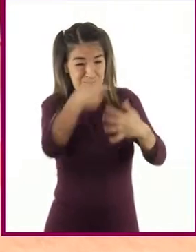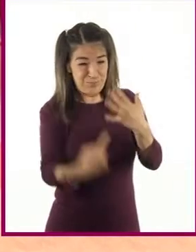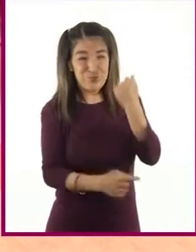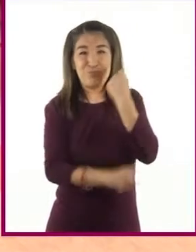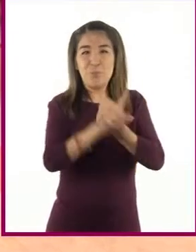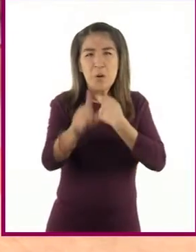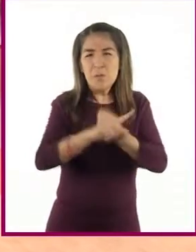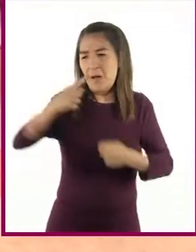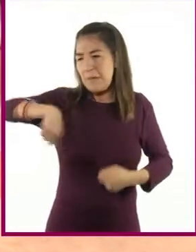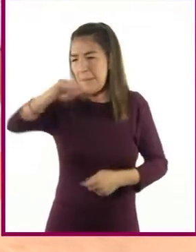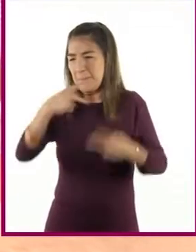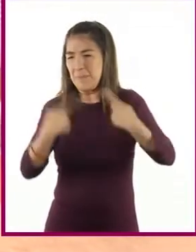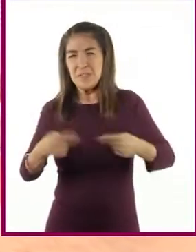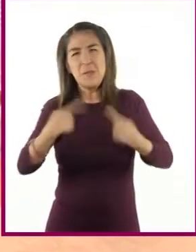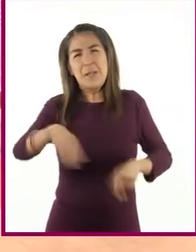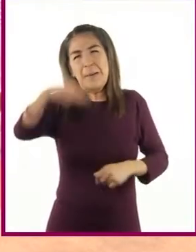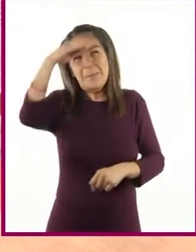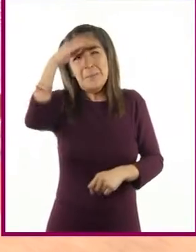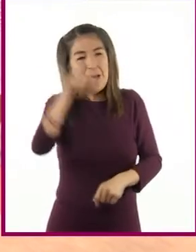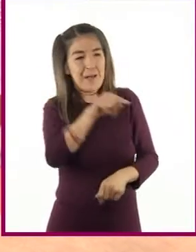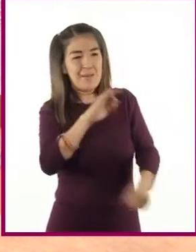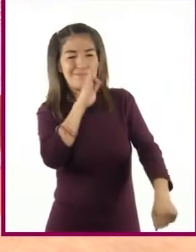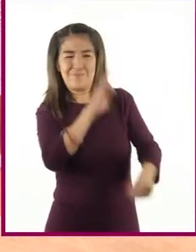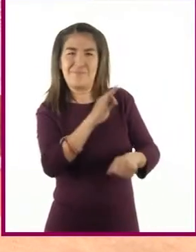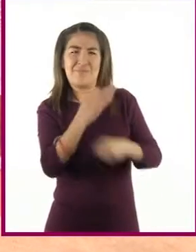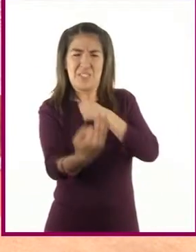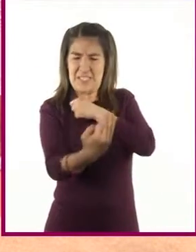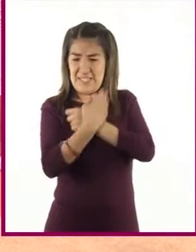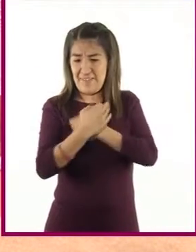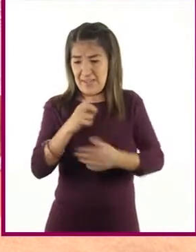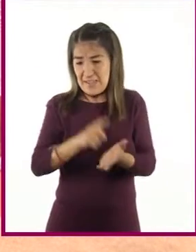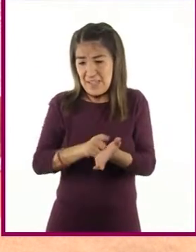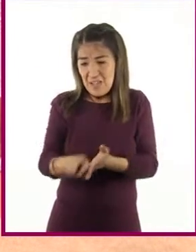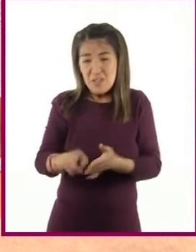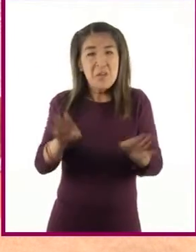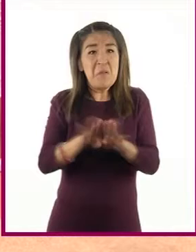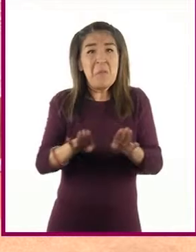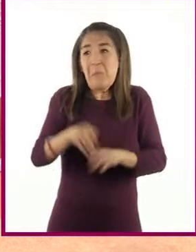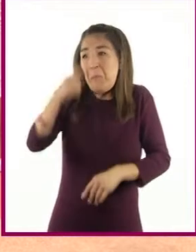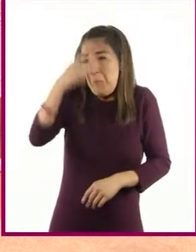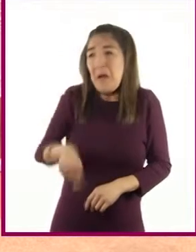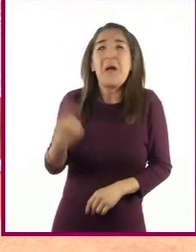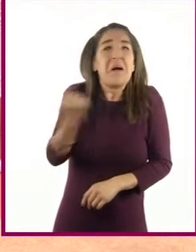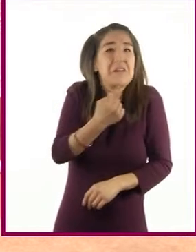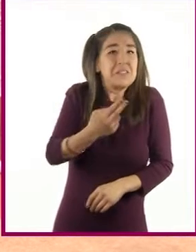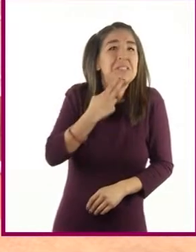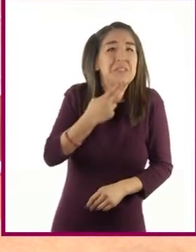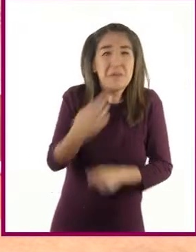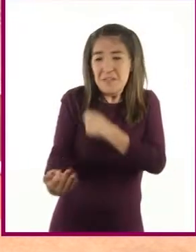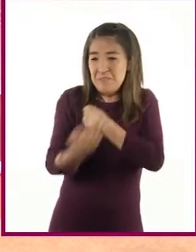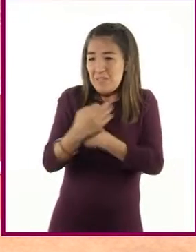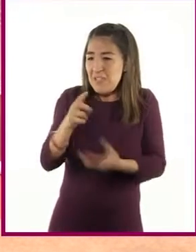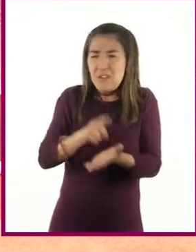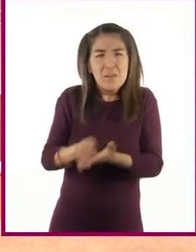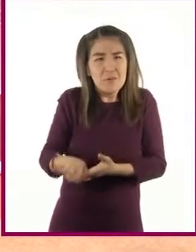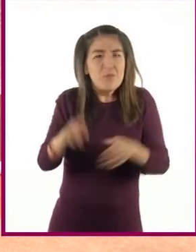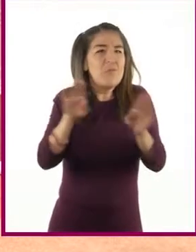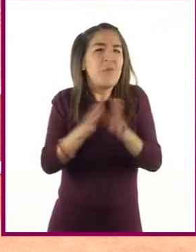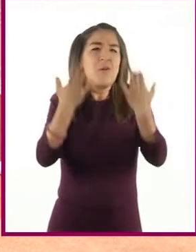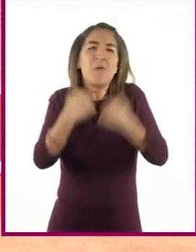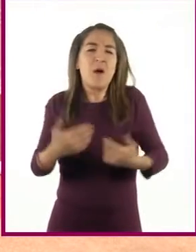hacen pensar que defender nuestros derechos no rinde ningún fruto y que no obtendremos